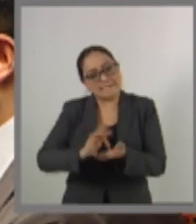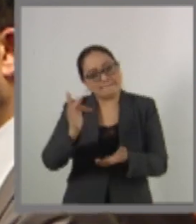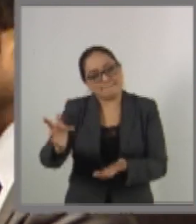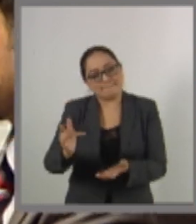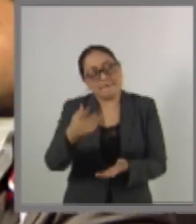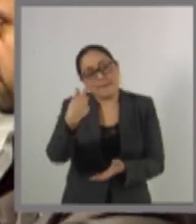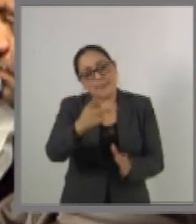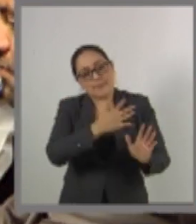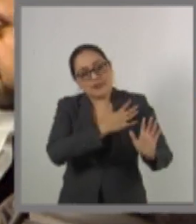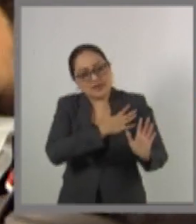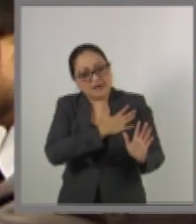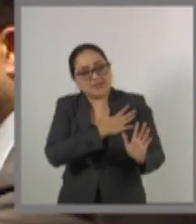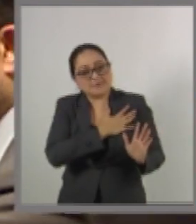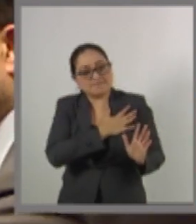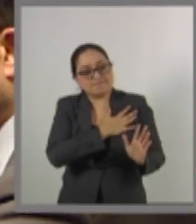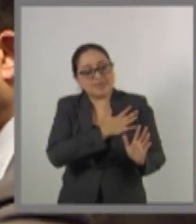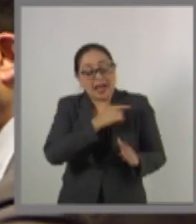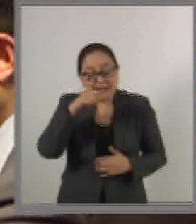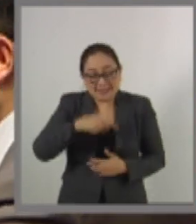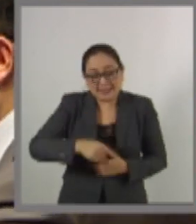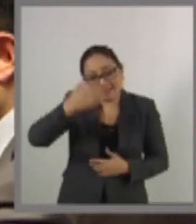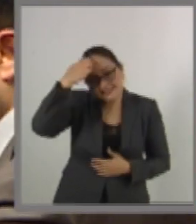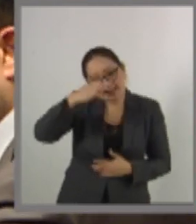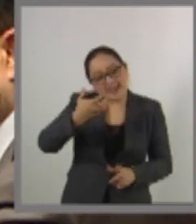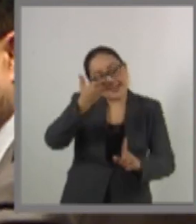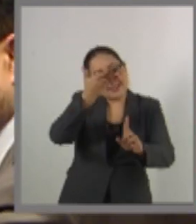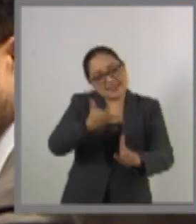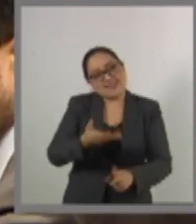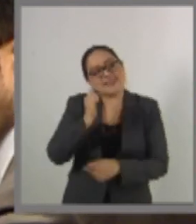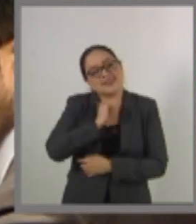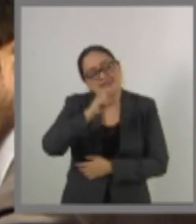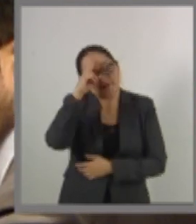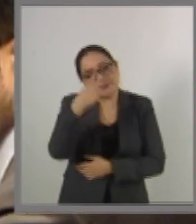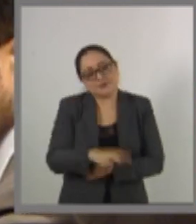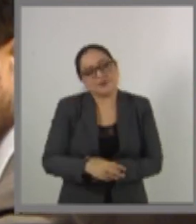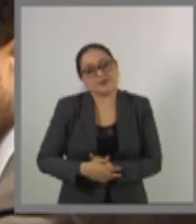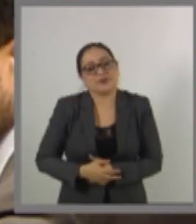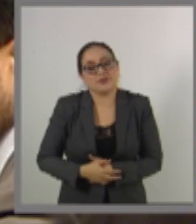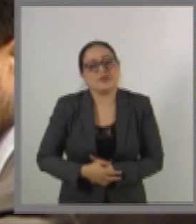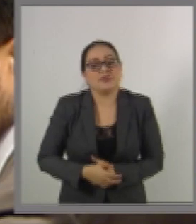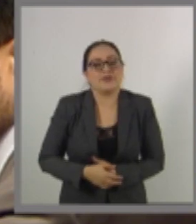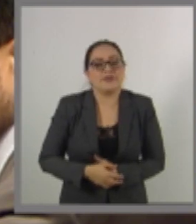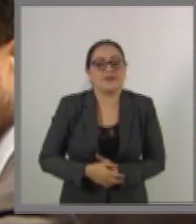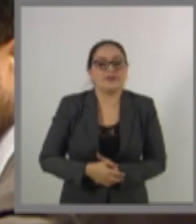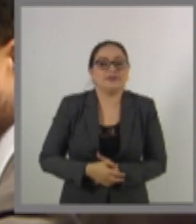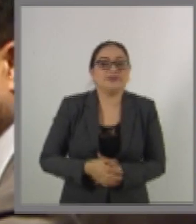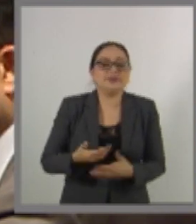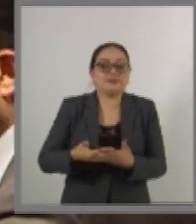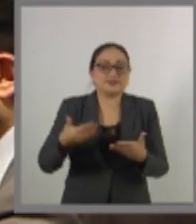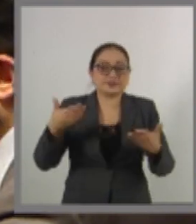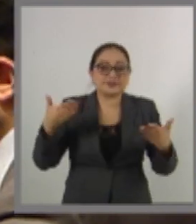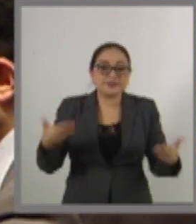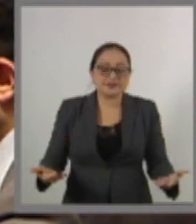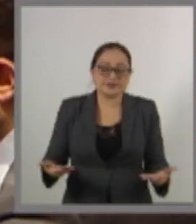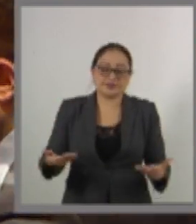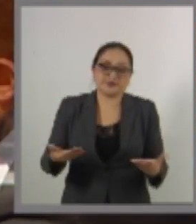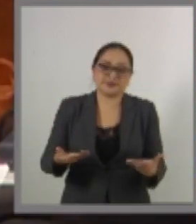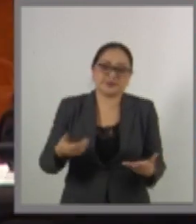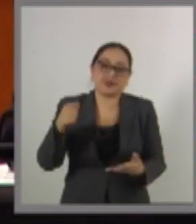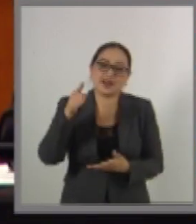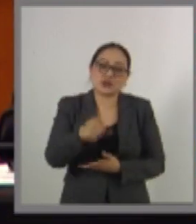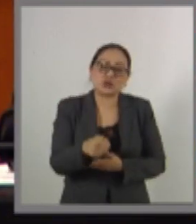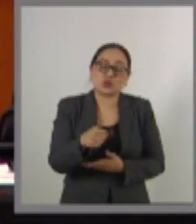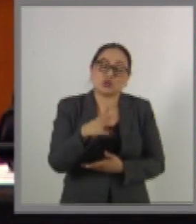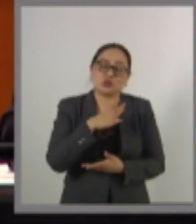el compromiso. Se te va a extrañar en este Senado de la República. Hoy decides